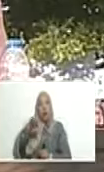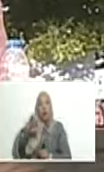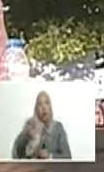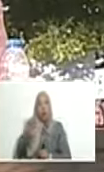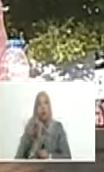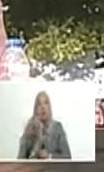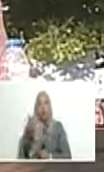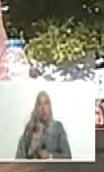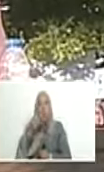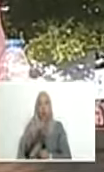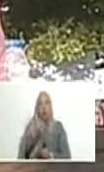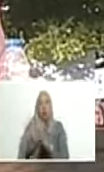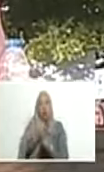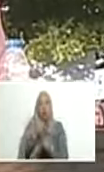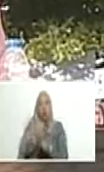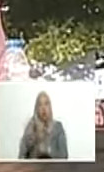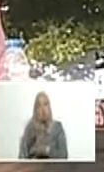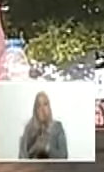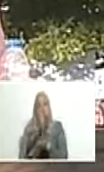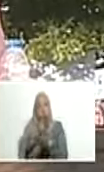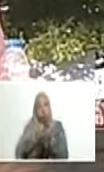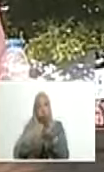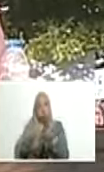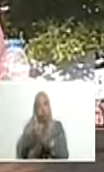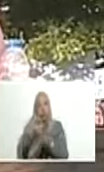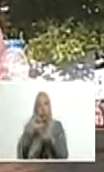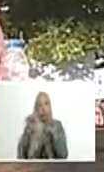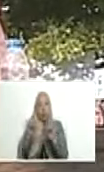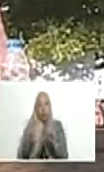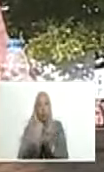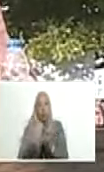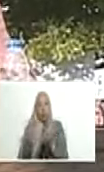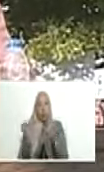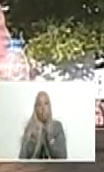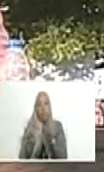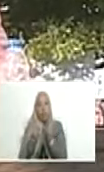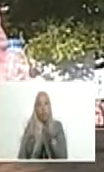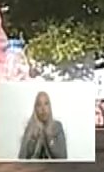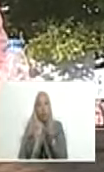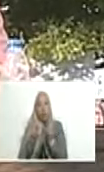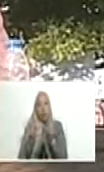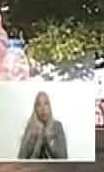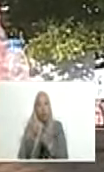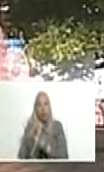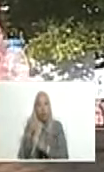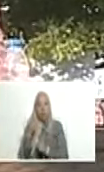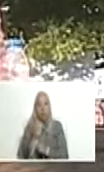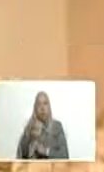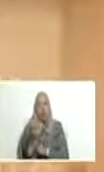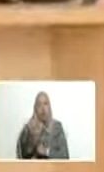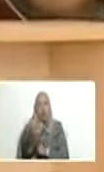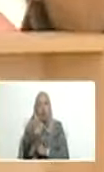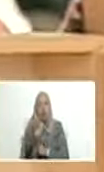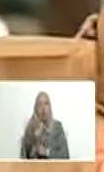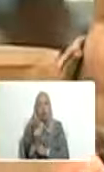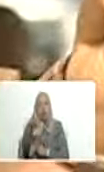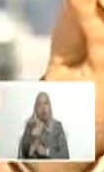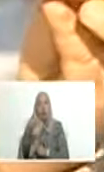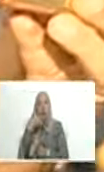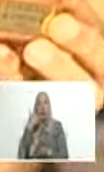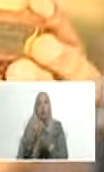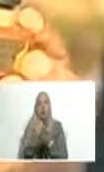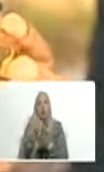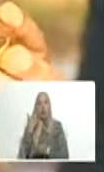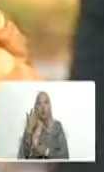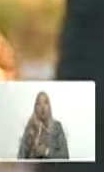años y lo talló con sus propias manos. Es una artesana merideña. de Mérida. Se llama Carla Salcedo y me pidió que le hiciera